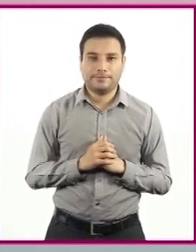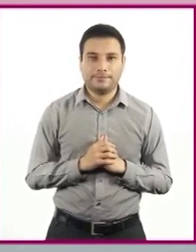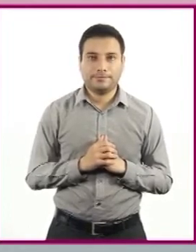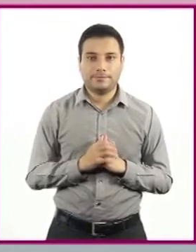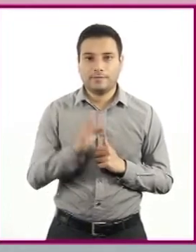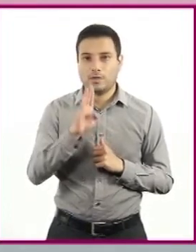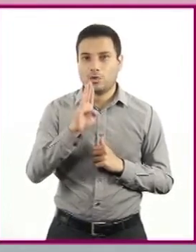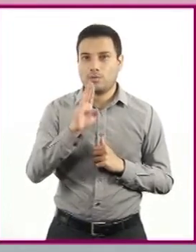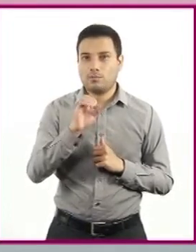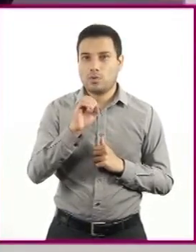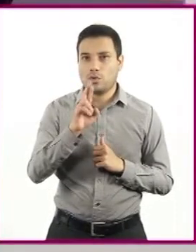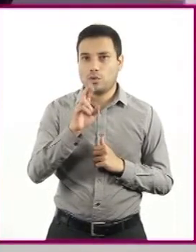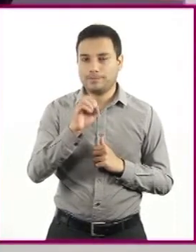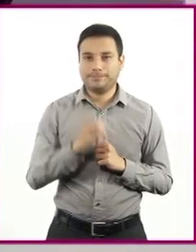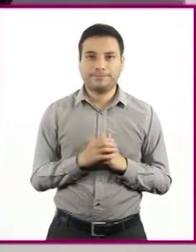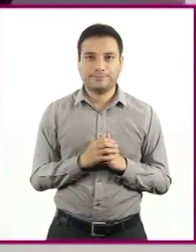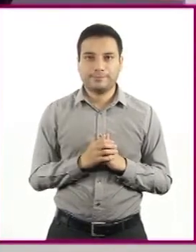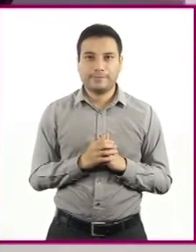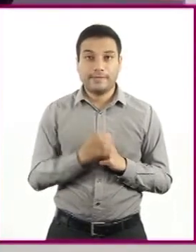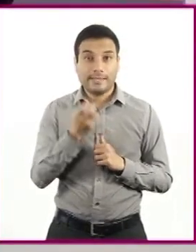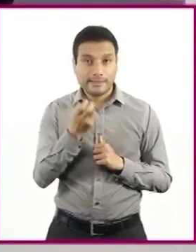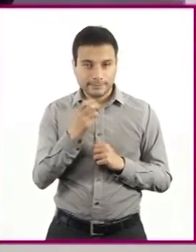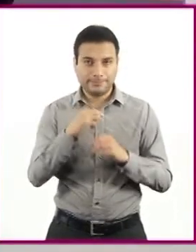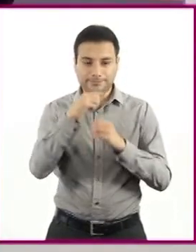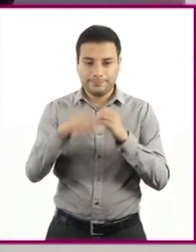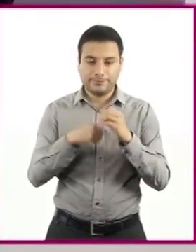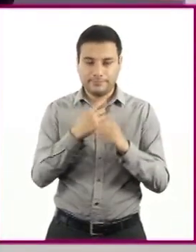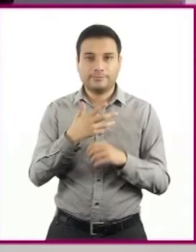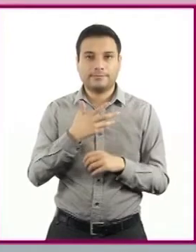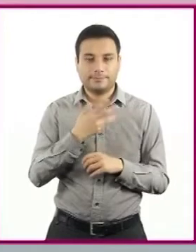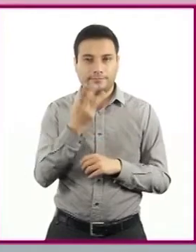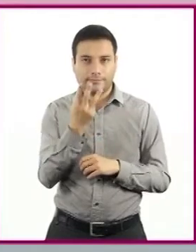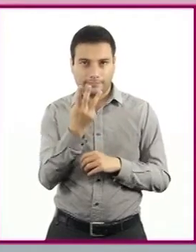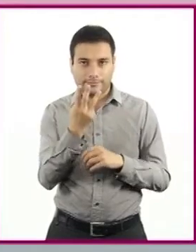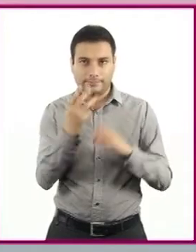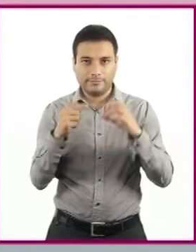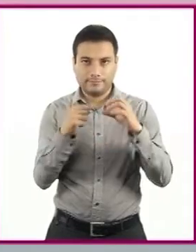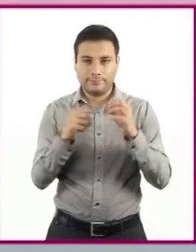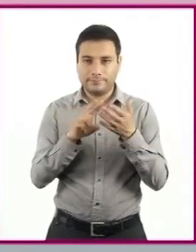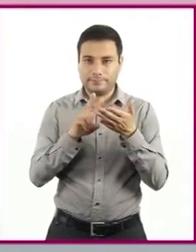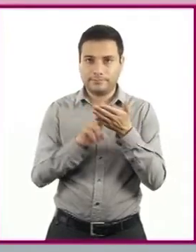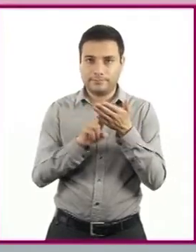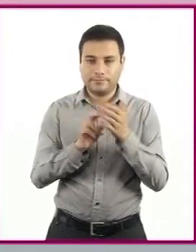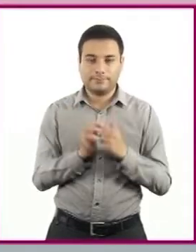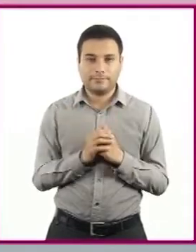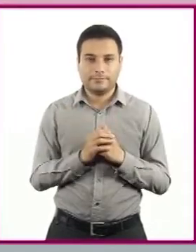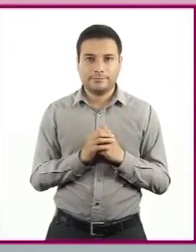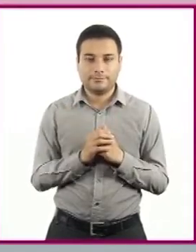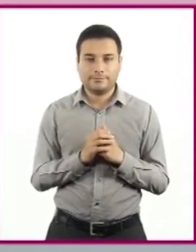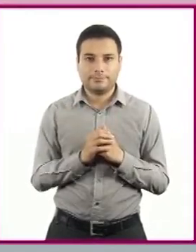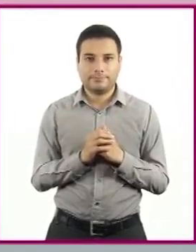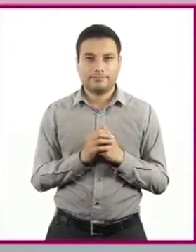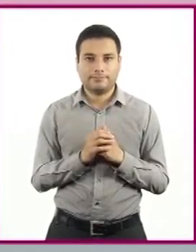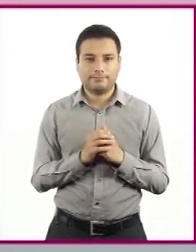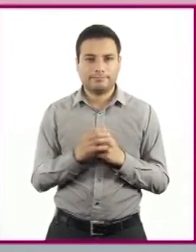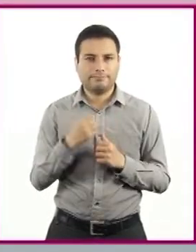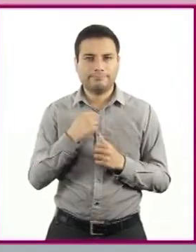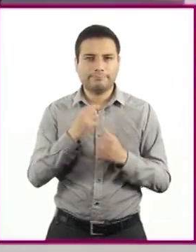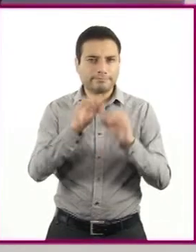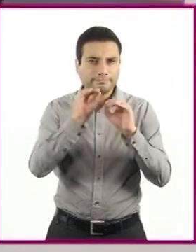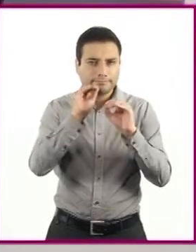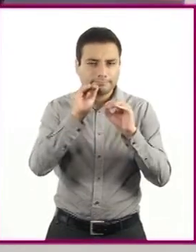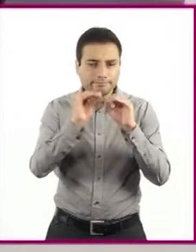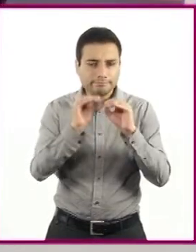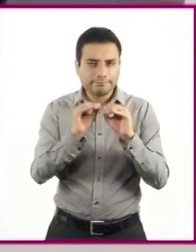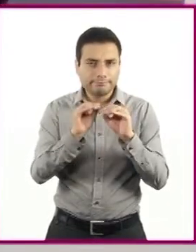Boro. El átomo de este elemento tiene 3 electrones de valencia. ¿Cuántos electrones debemos colocar en